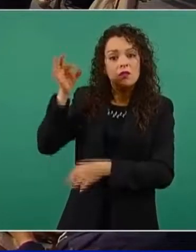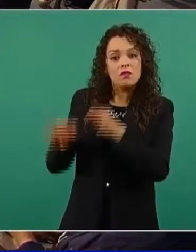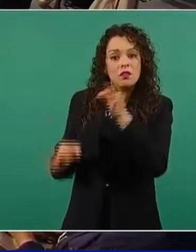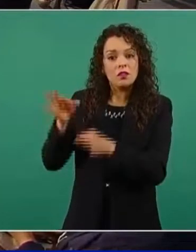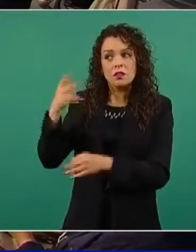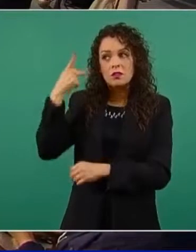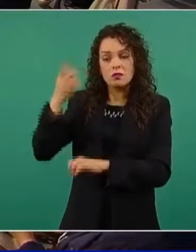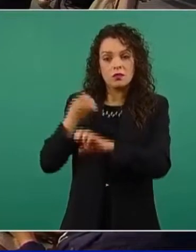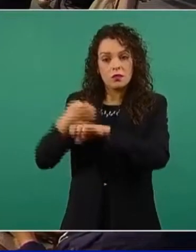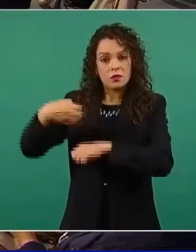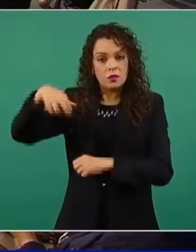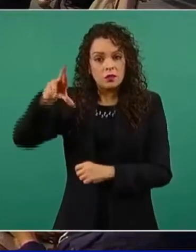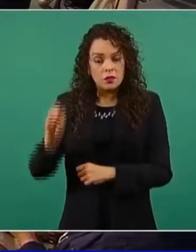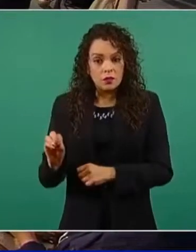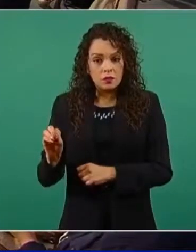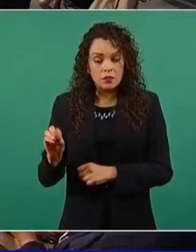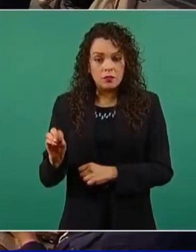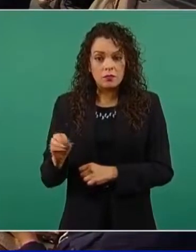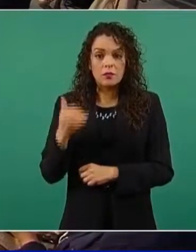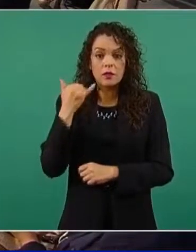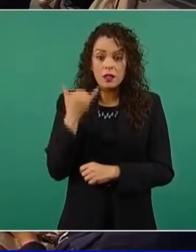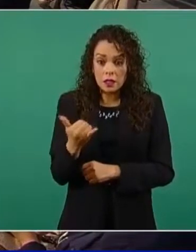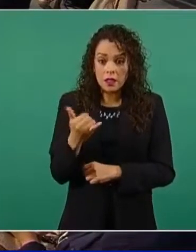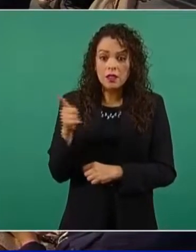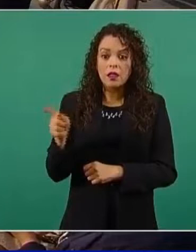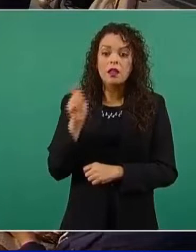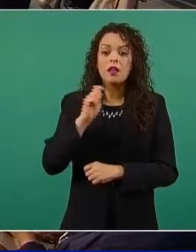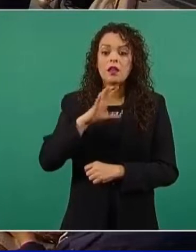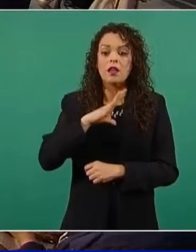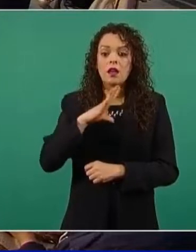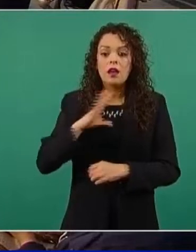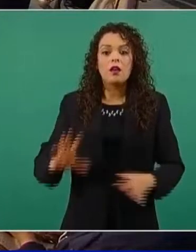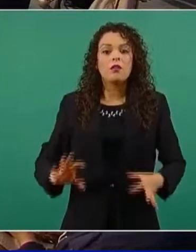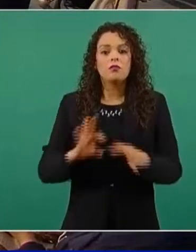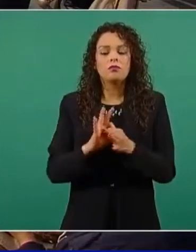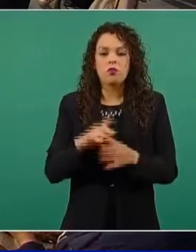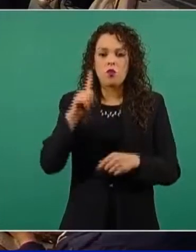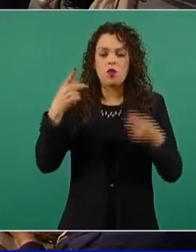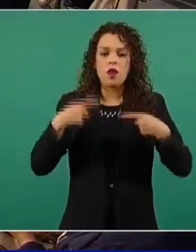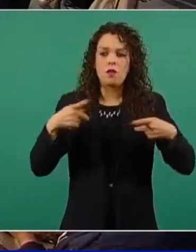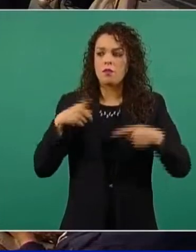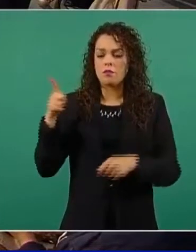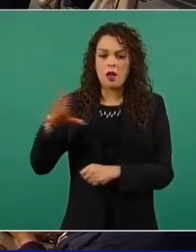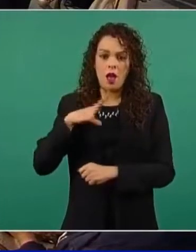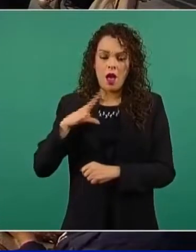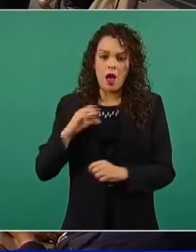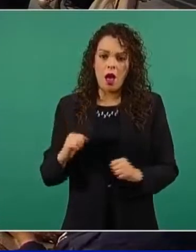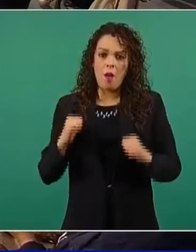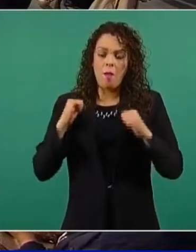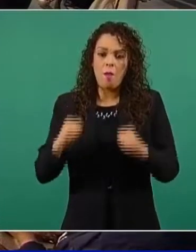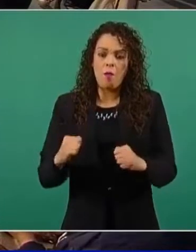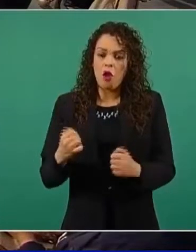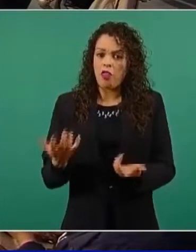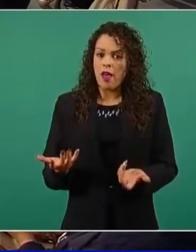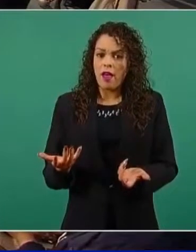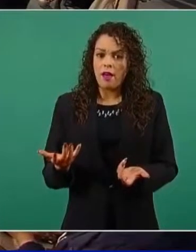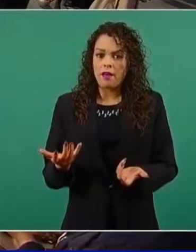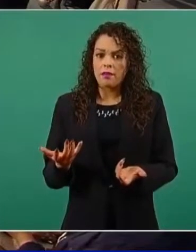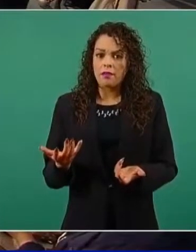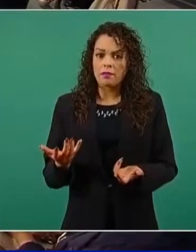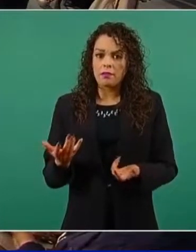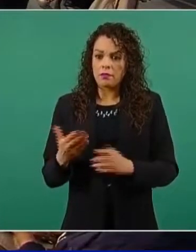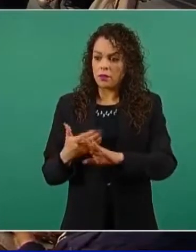y porque está involucrado una persona con un gran poder en perjuicio de una